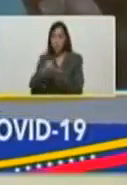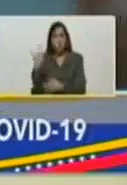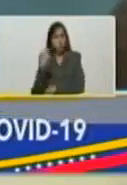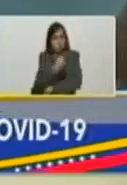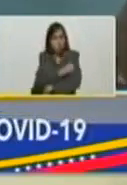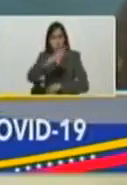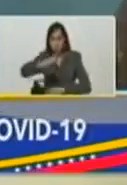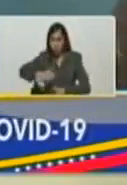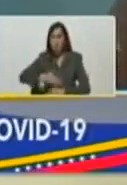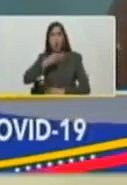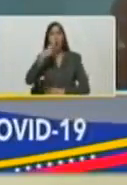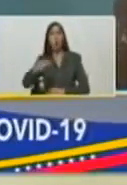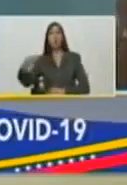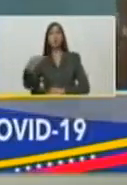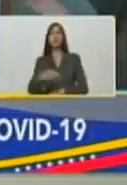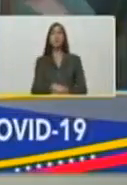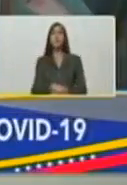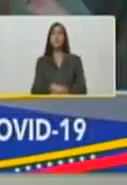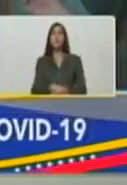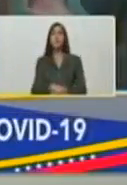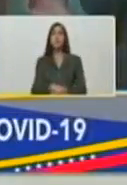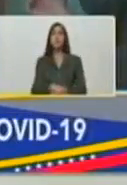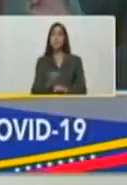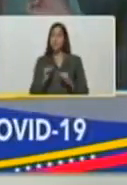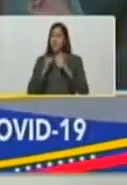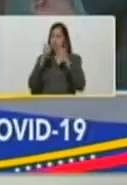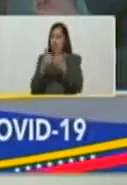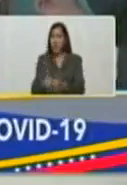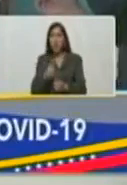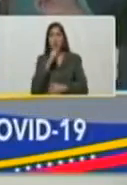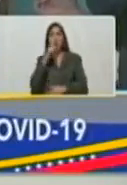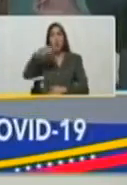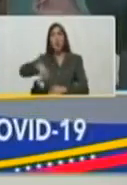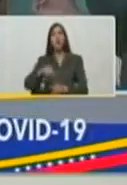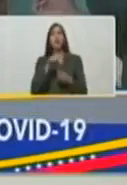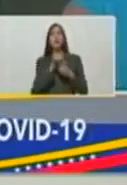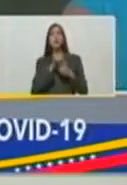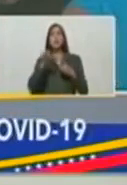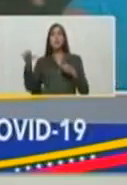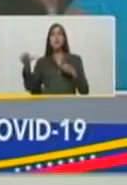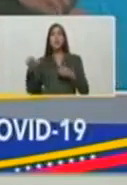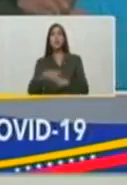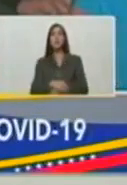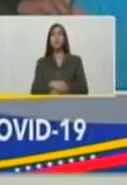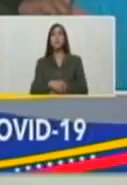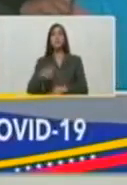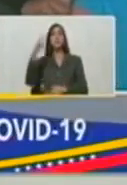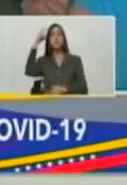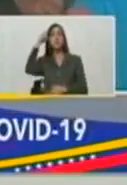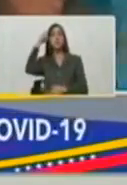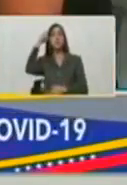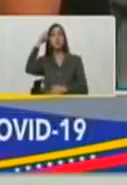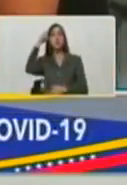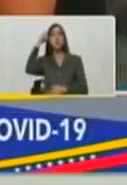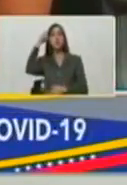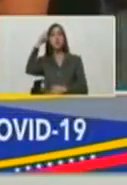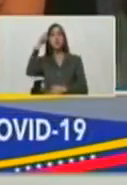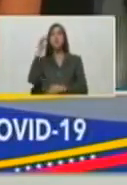vacunados, 12 años. Y quiero anunciar que esta semana, en fecha por